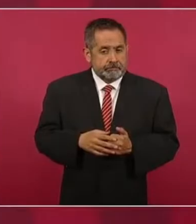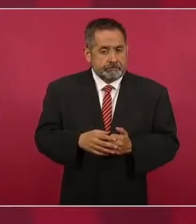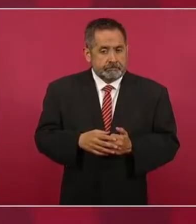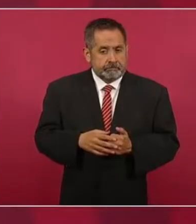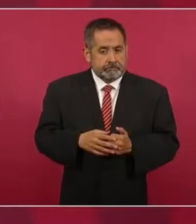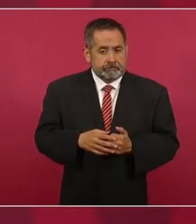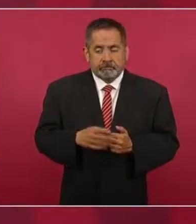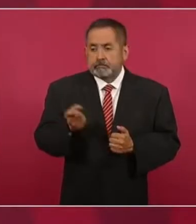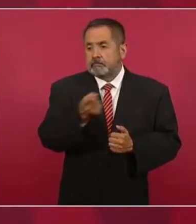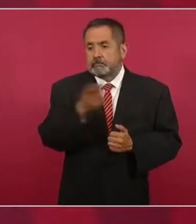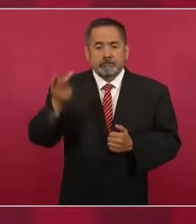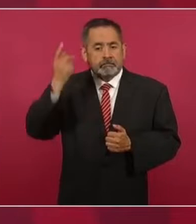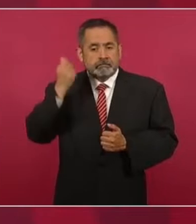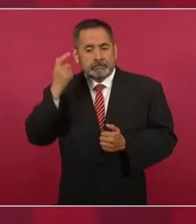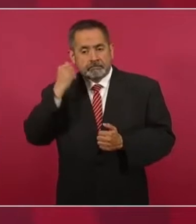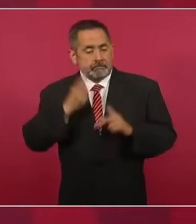medidos con UMAS,